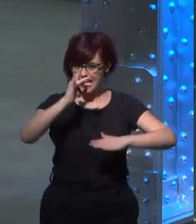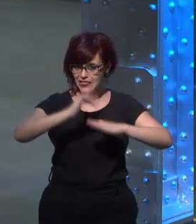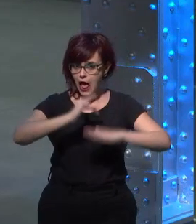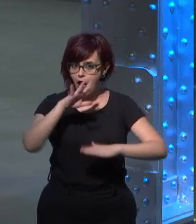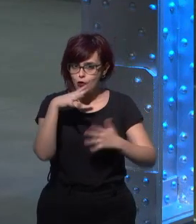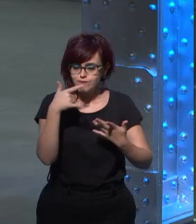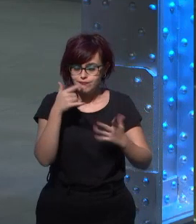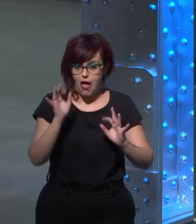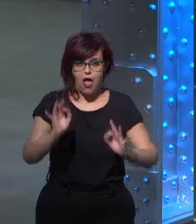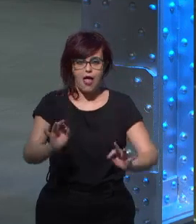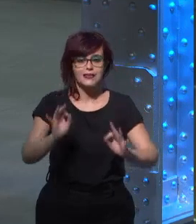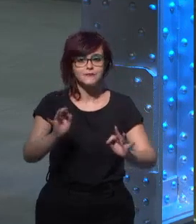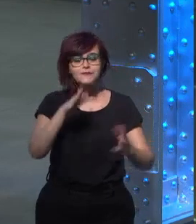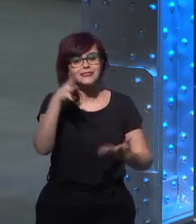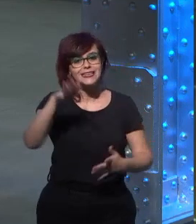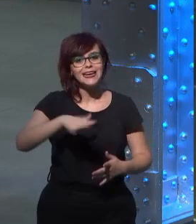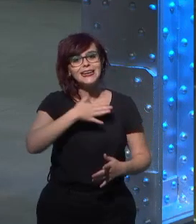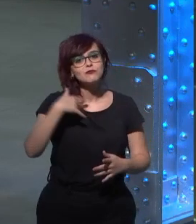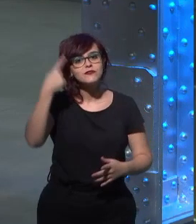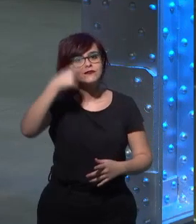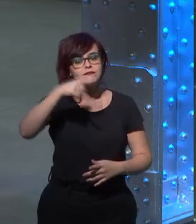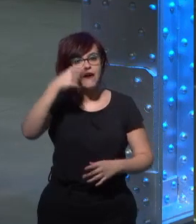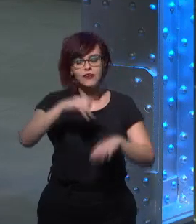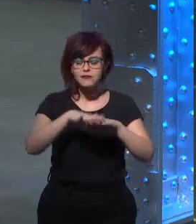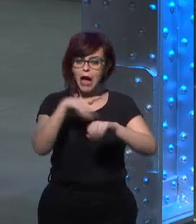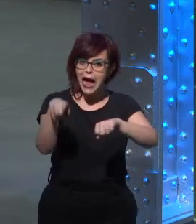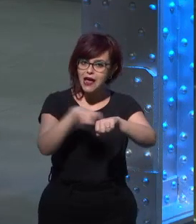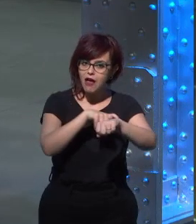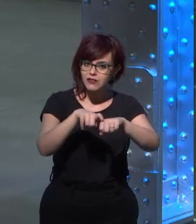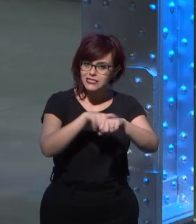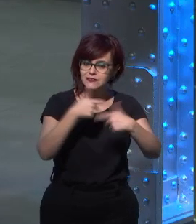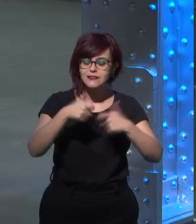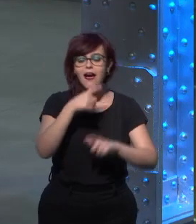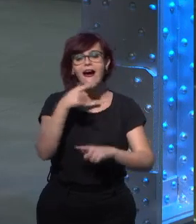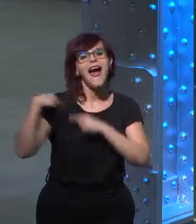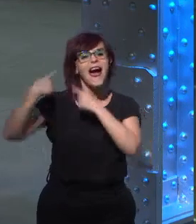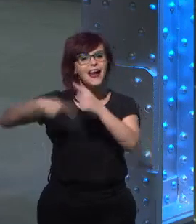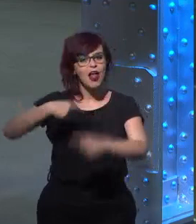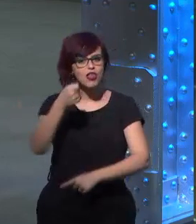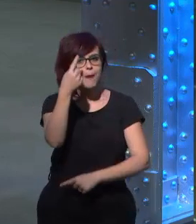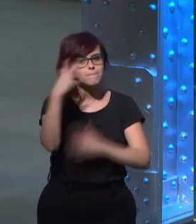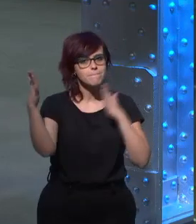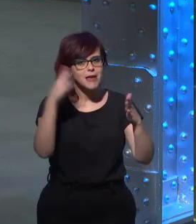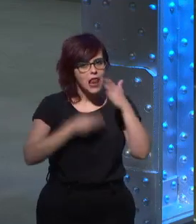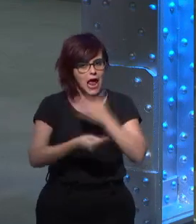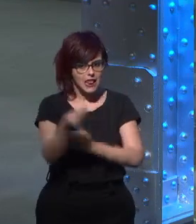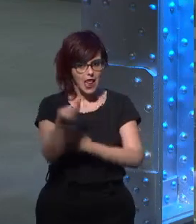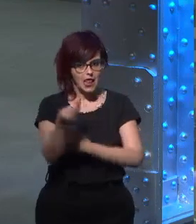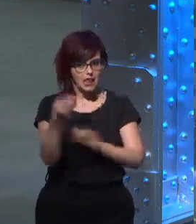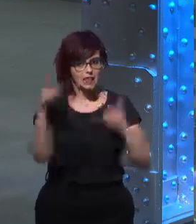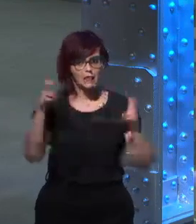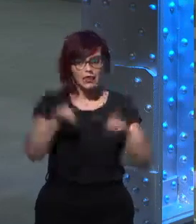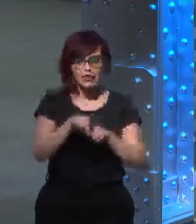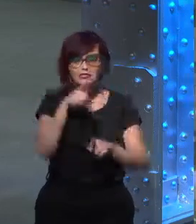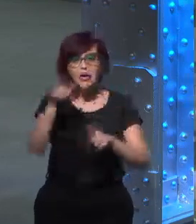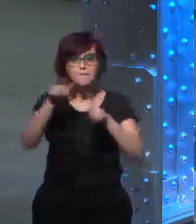nadie discute, ¿no? Queremos saber qué características tiene esa generación millennial, qué perfiles digitales están